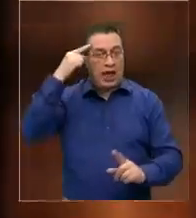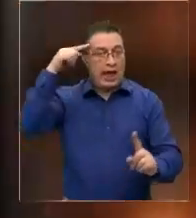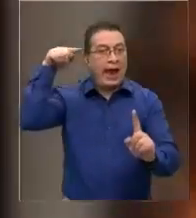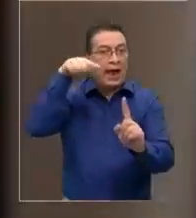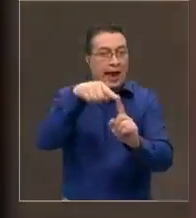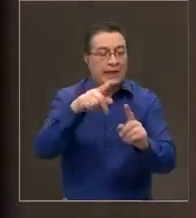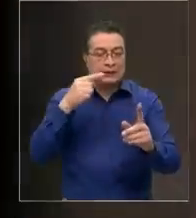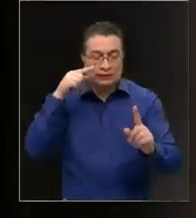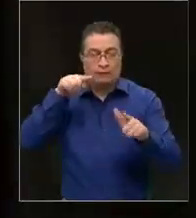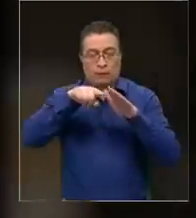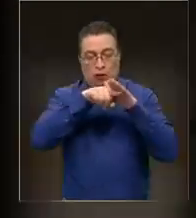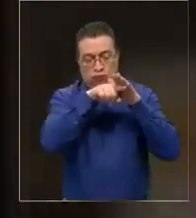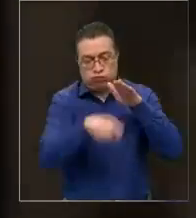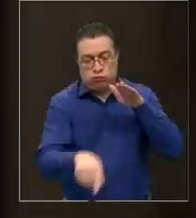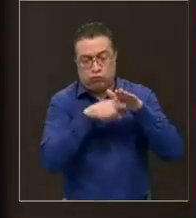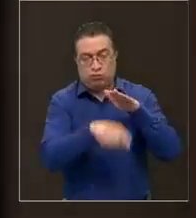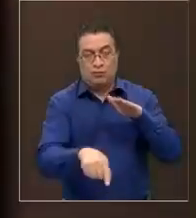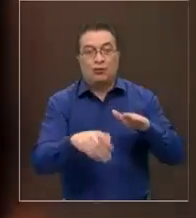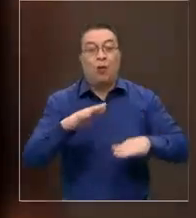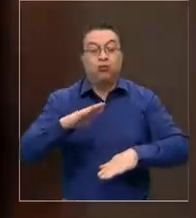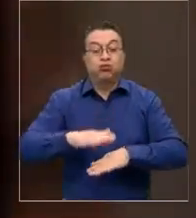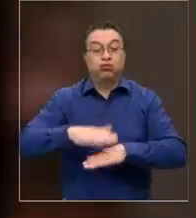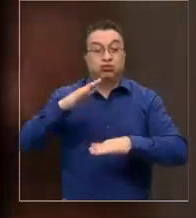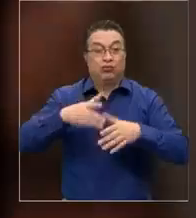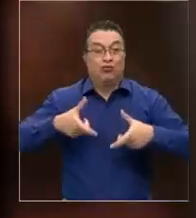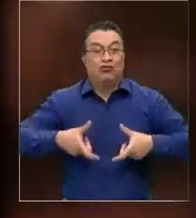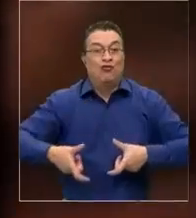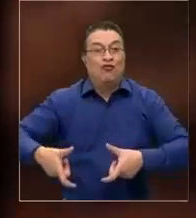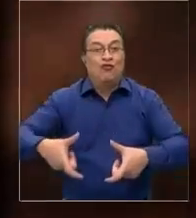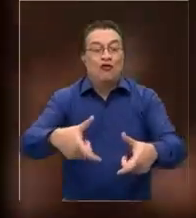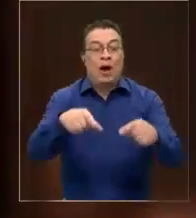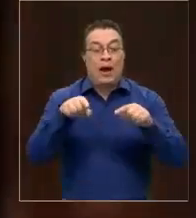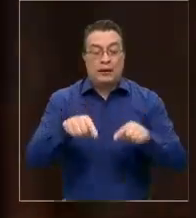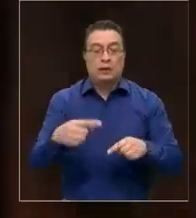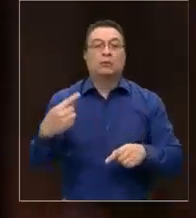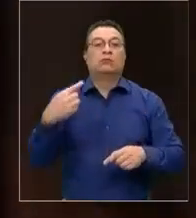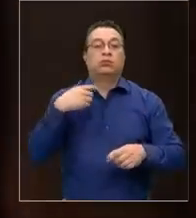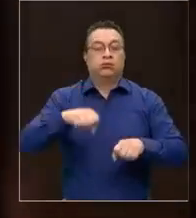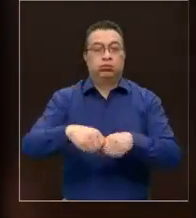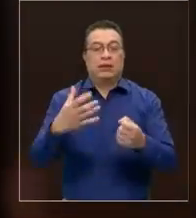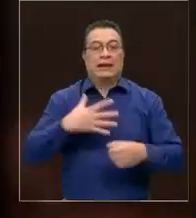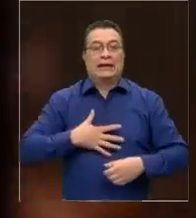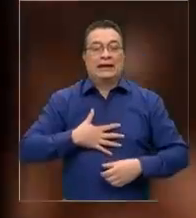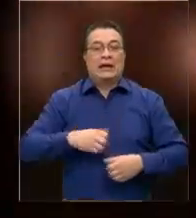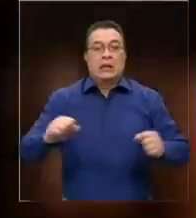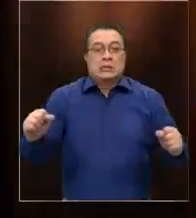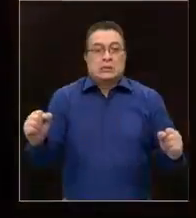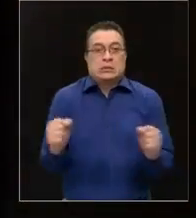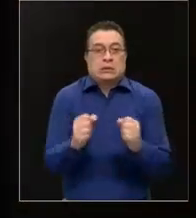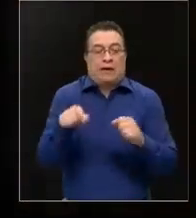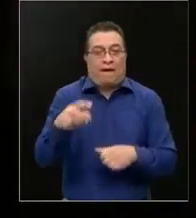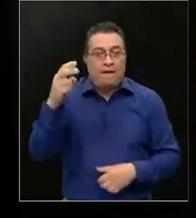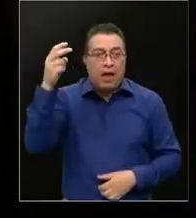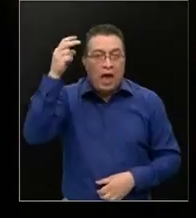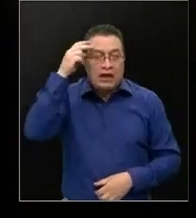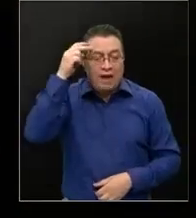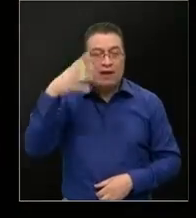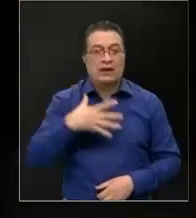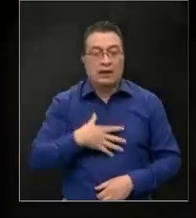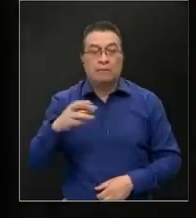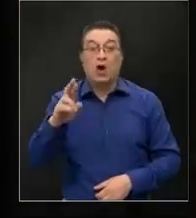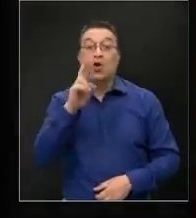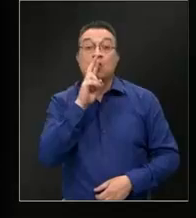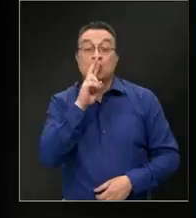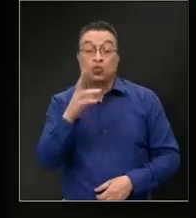de este ataque aéreo, pero asesores del Ministerio del Interior de Ucrania han dicho que quieren congelar Kiev. Claro, sabemos que las fuerzas